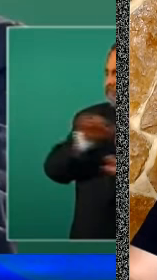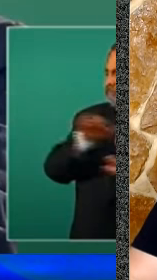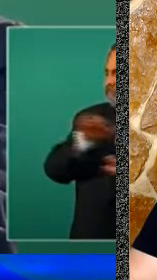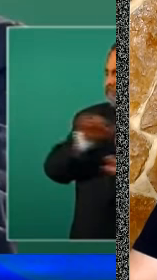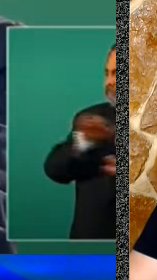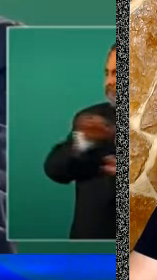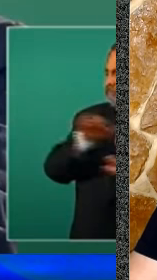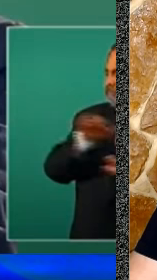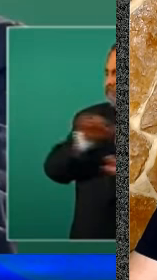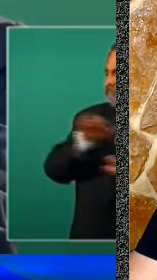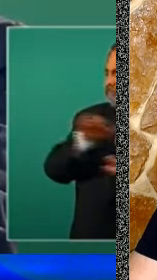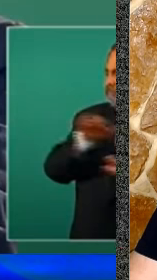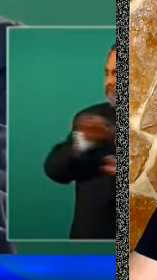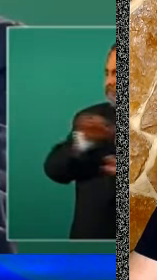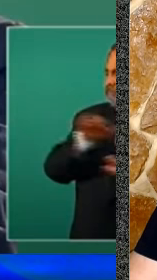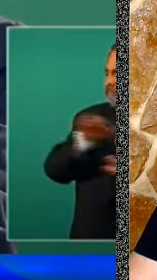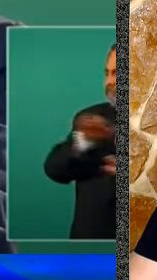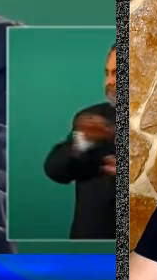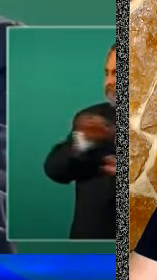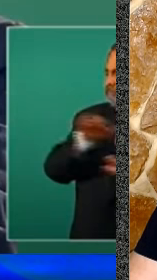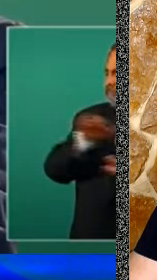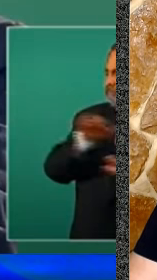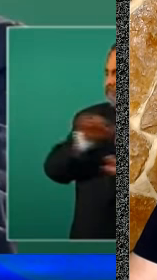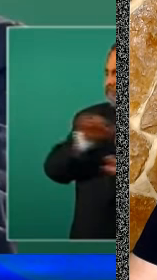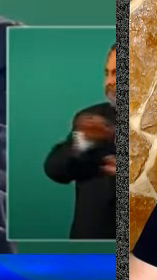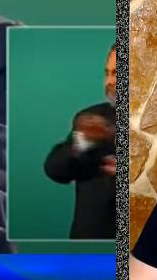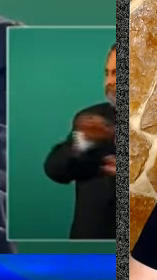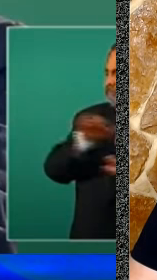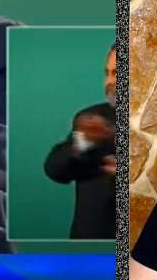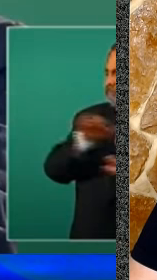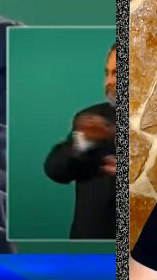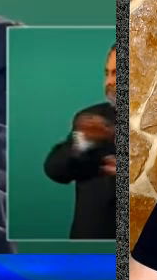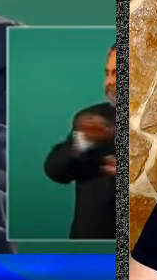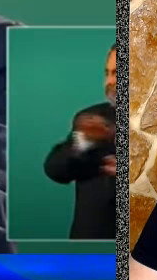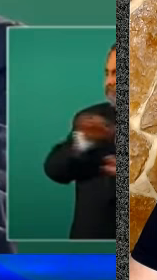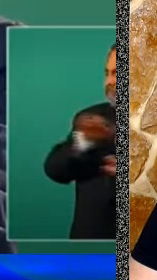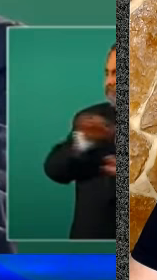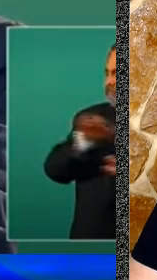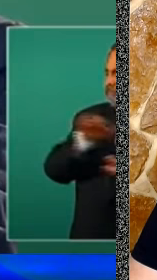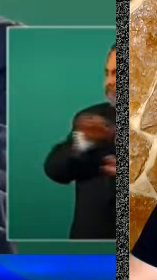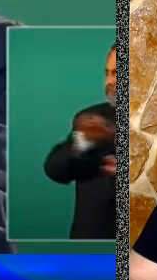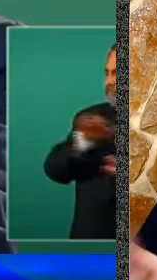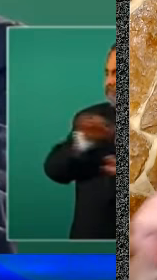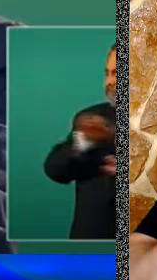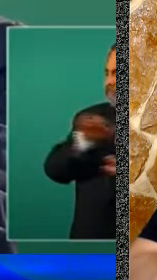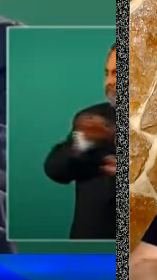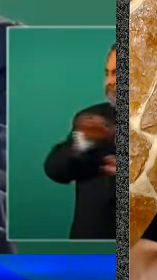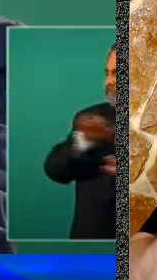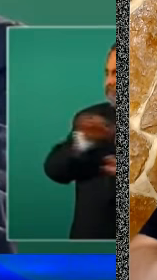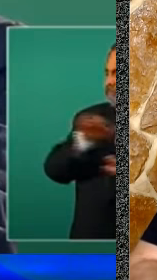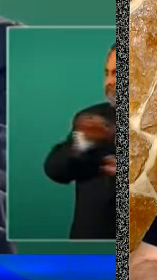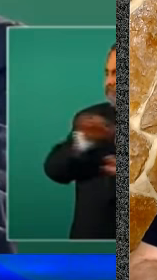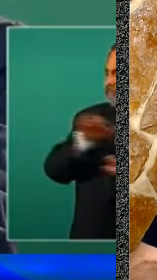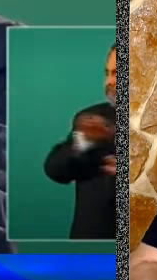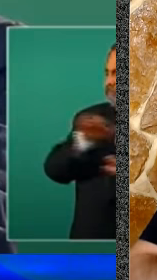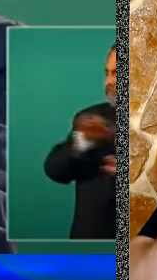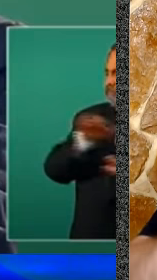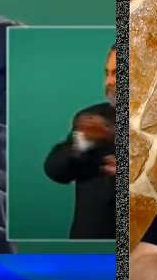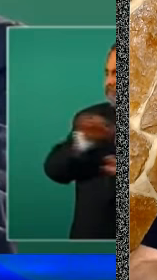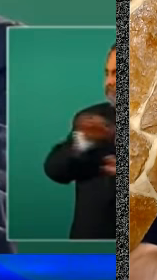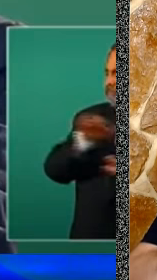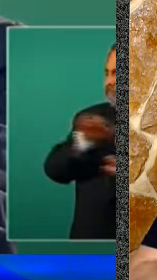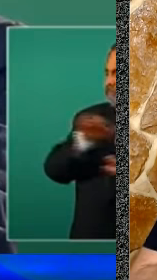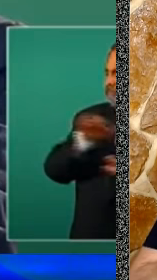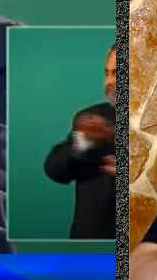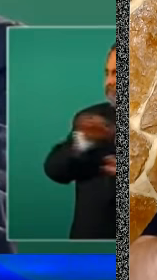darnos cuenta más o menos, es el tamaño de lo que se ha recaudado